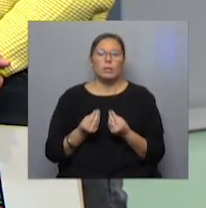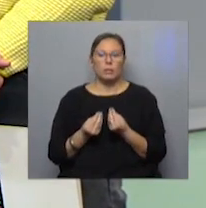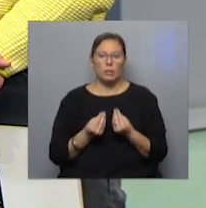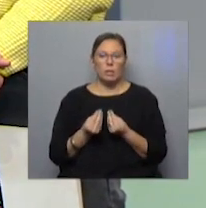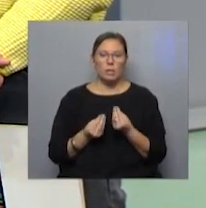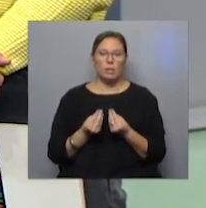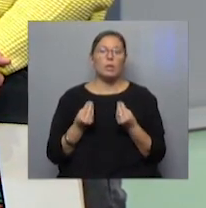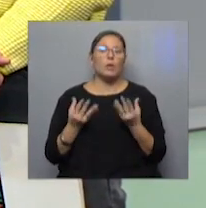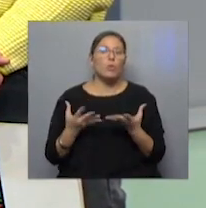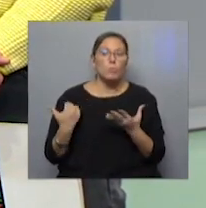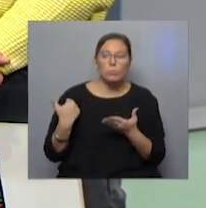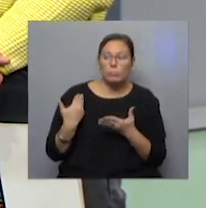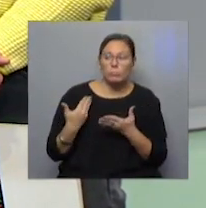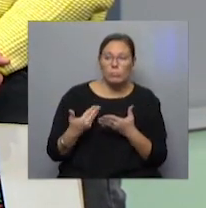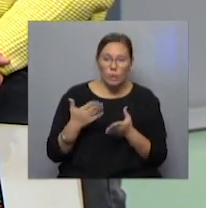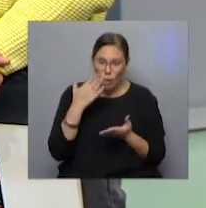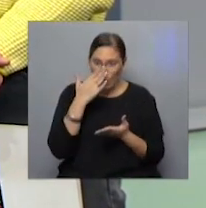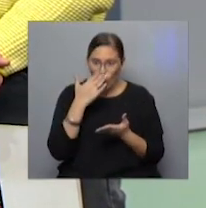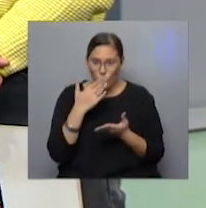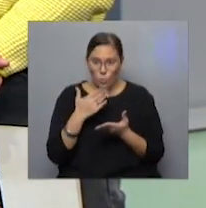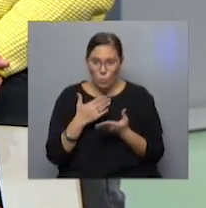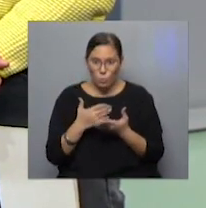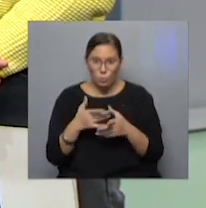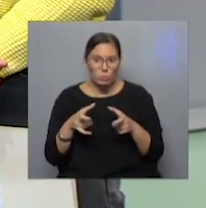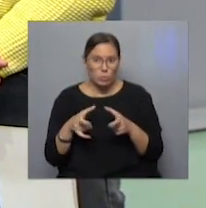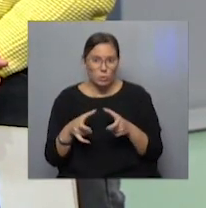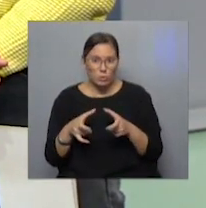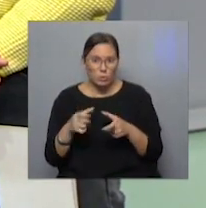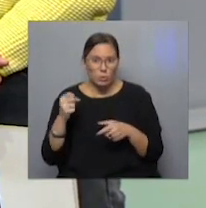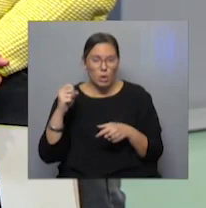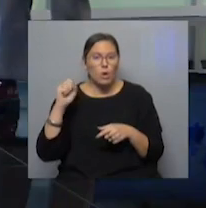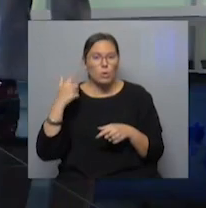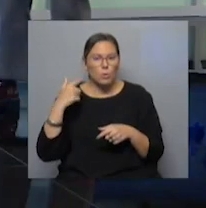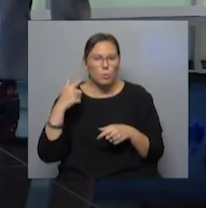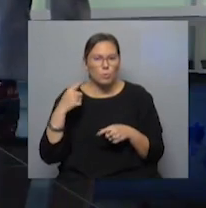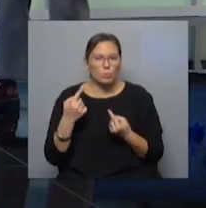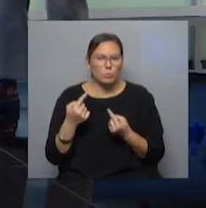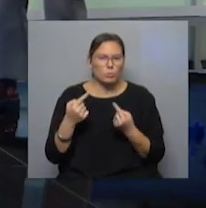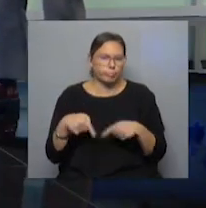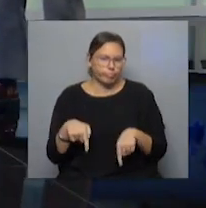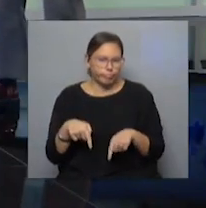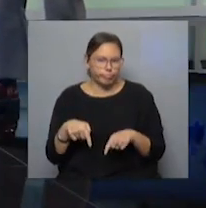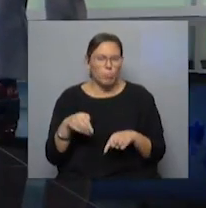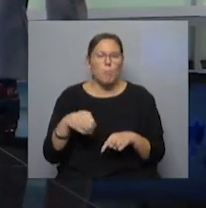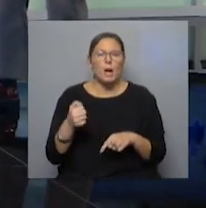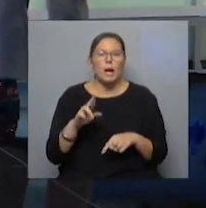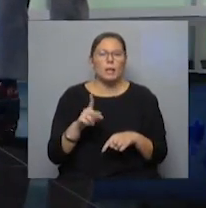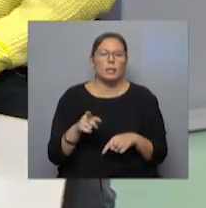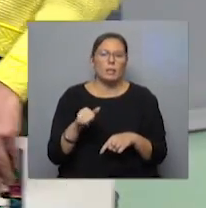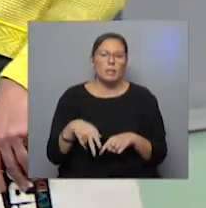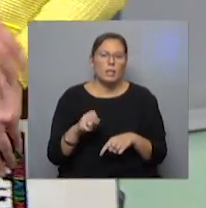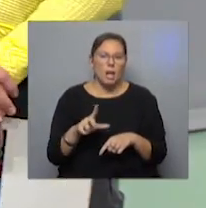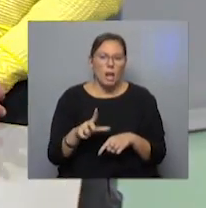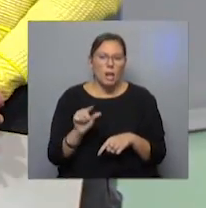¿Cómo vienen? Porque el último álbum, Luz Marginal. Luz Marginal, exactamente. Ahí va, el último álbum, Luz Marginal, fue